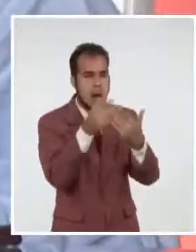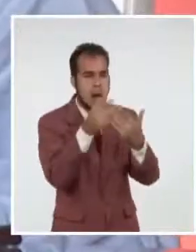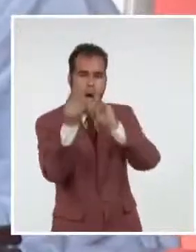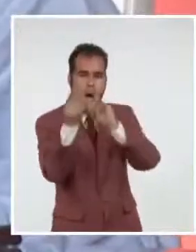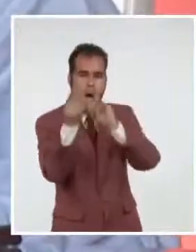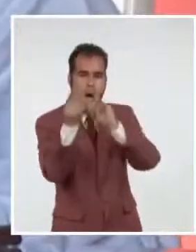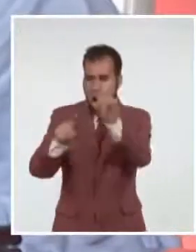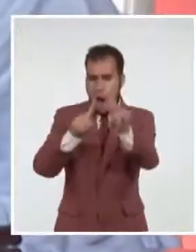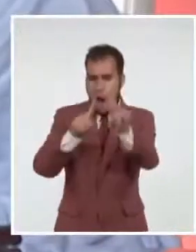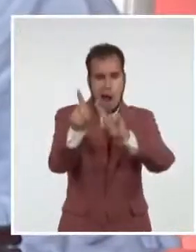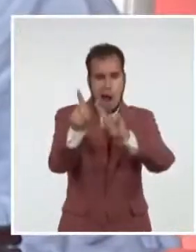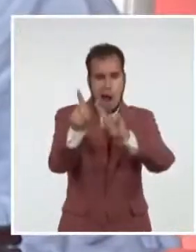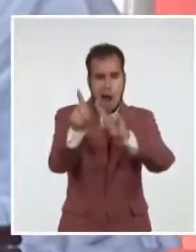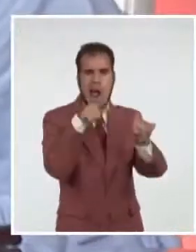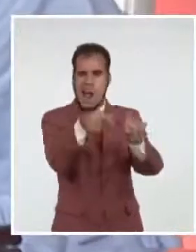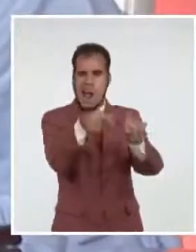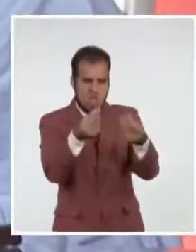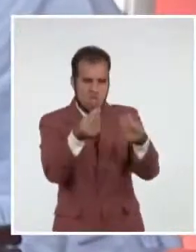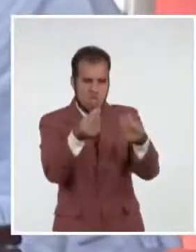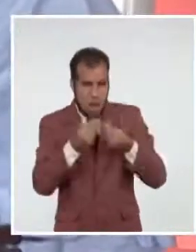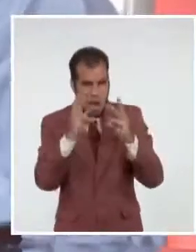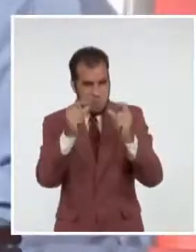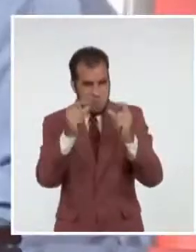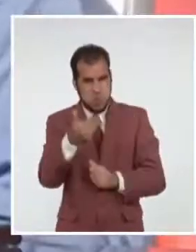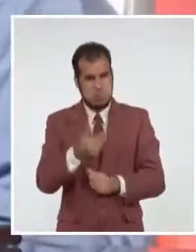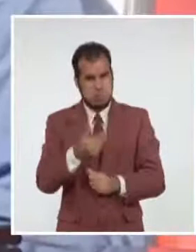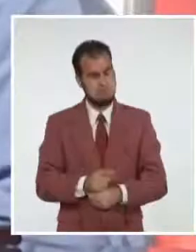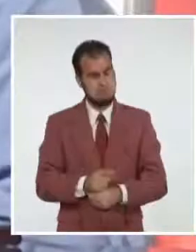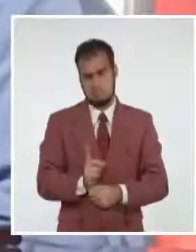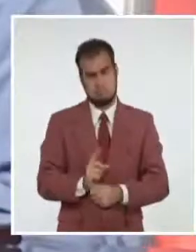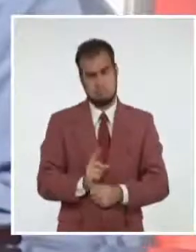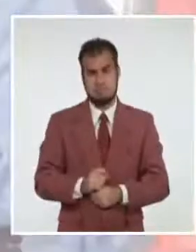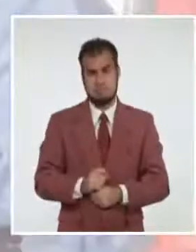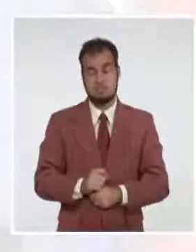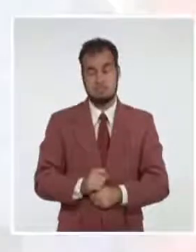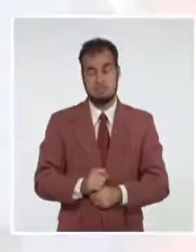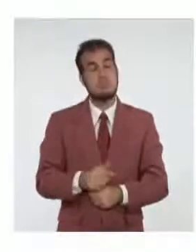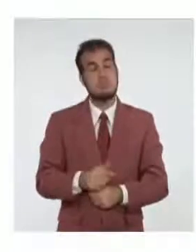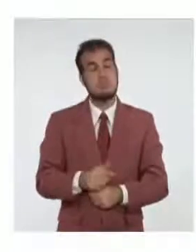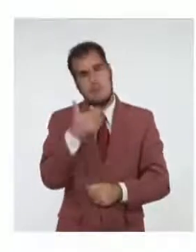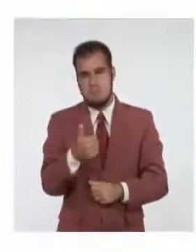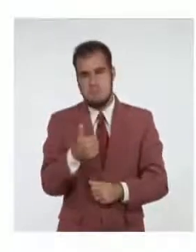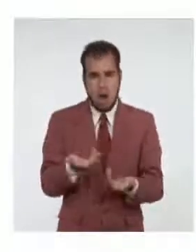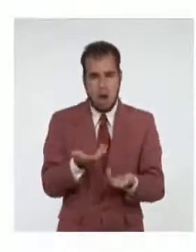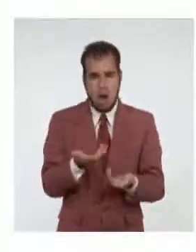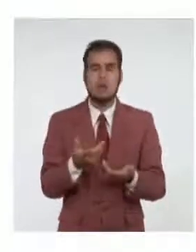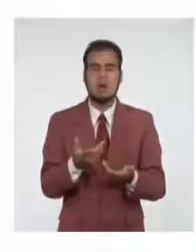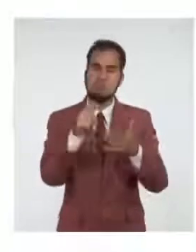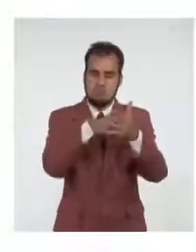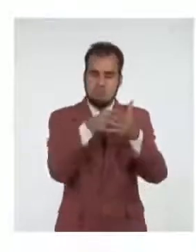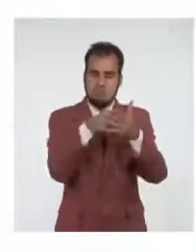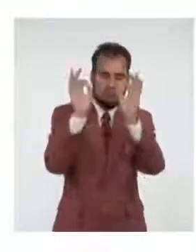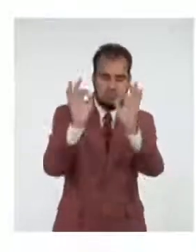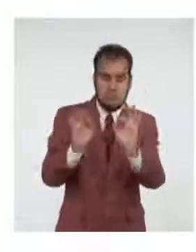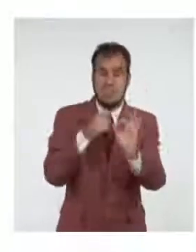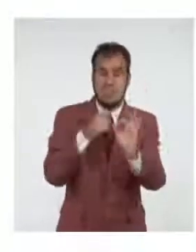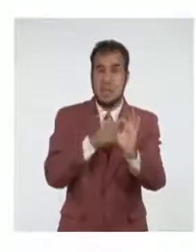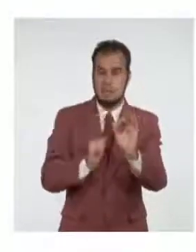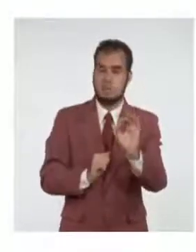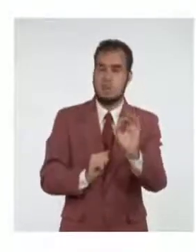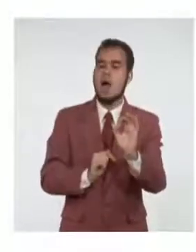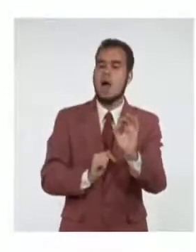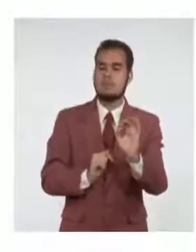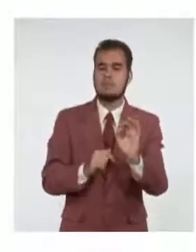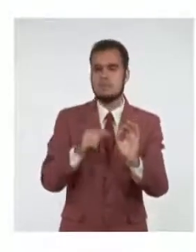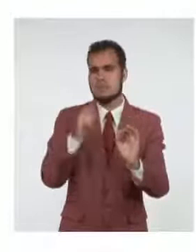no aportaba mucho. Es mejor hacerlo de forma estratificada. Por lo tanto, cuando en un territorio se decide o se